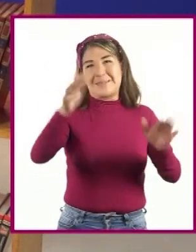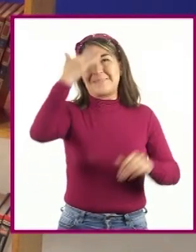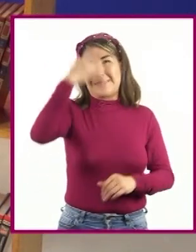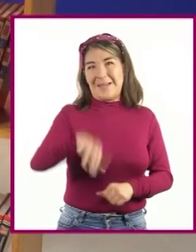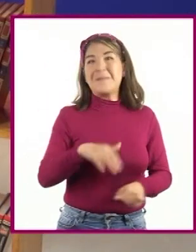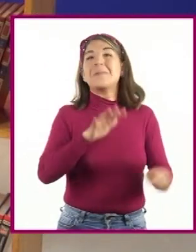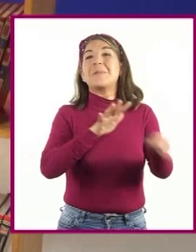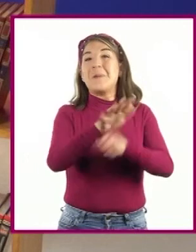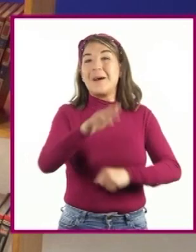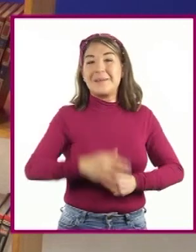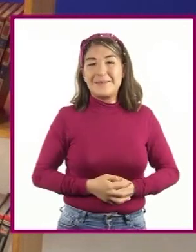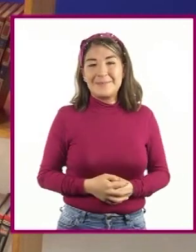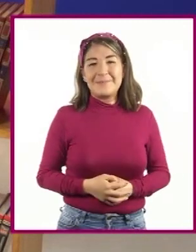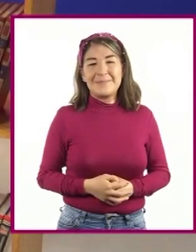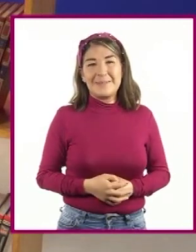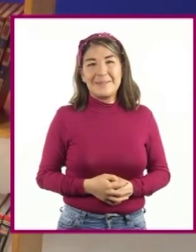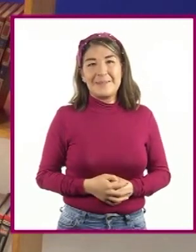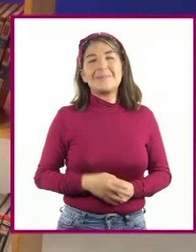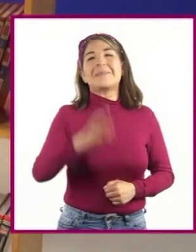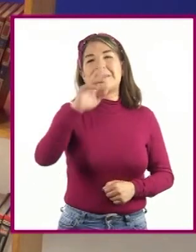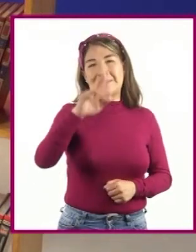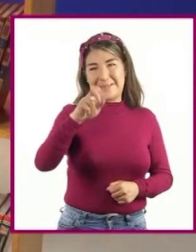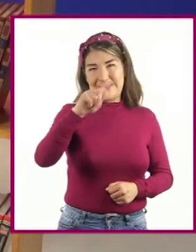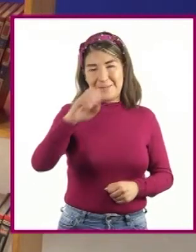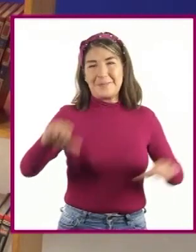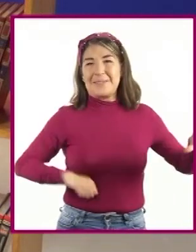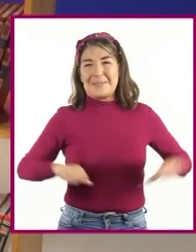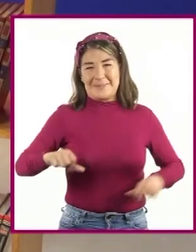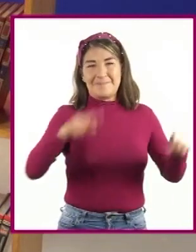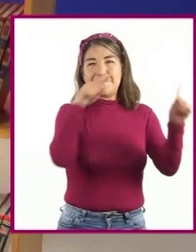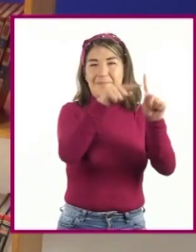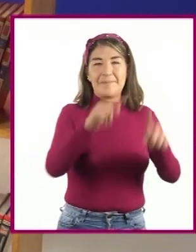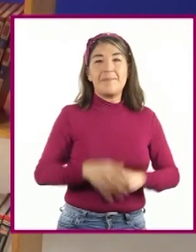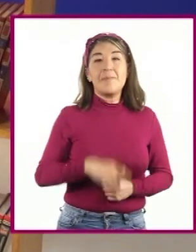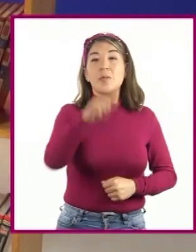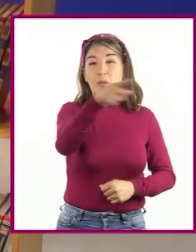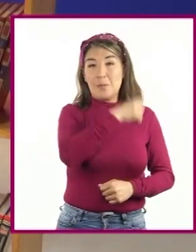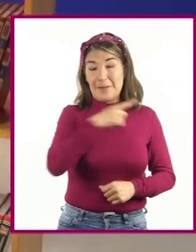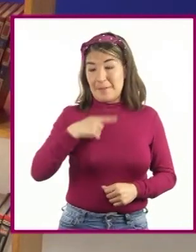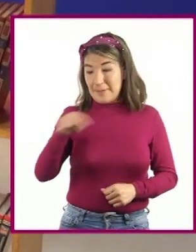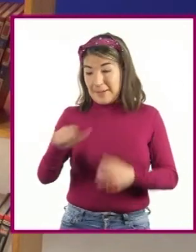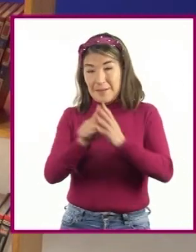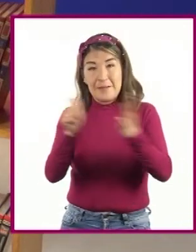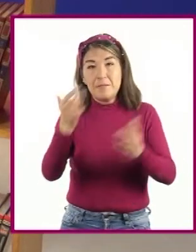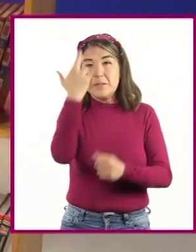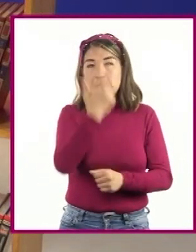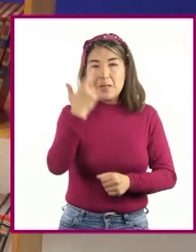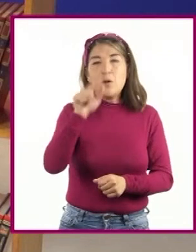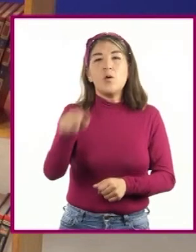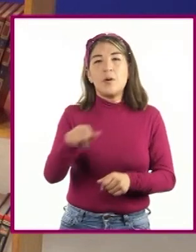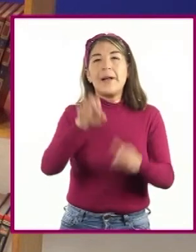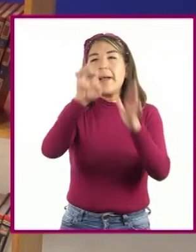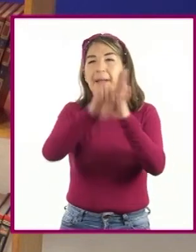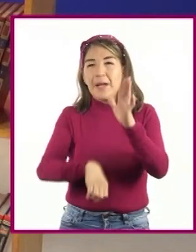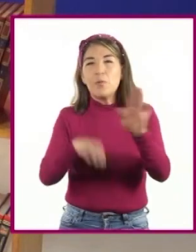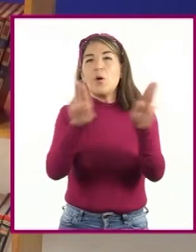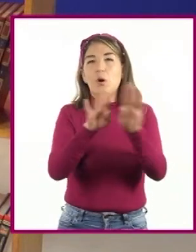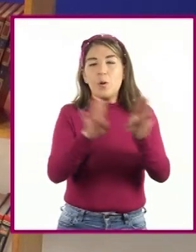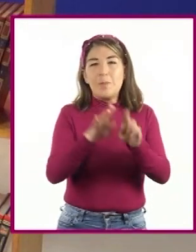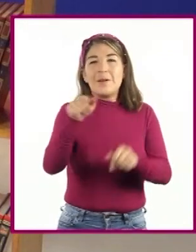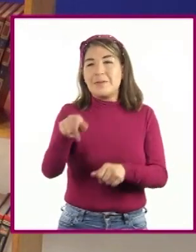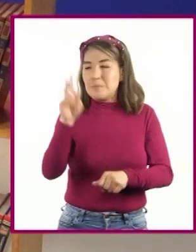¿verdad? Pues sí, les tenemos un reto. Revisen en su libro de texto, localicen los ejemplos de informes de